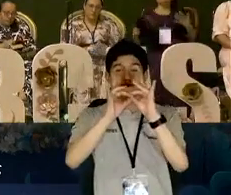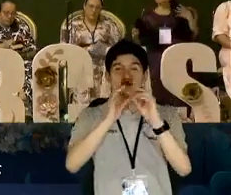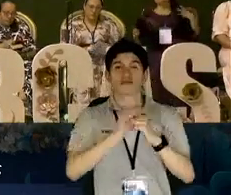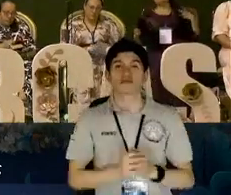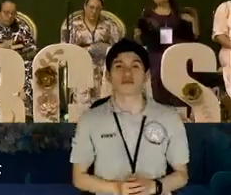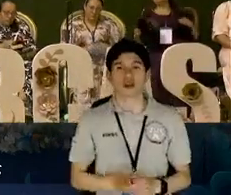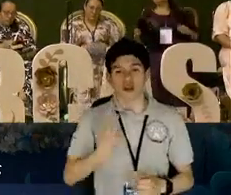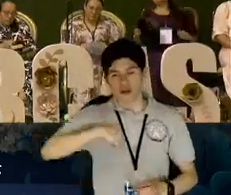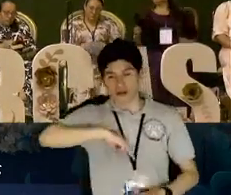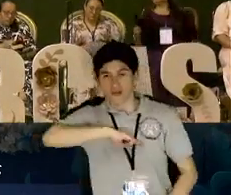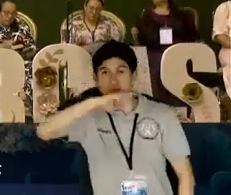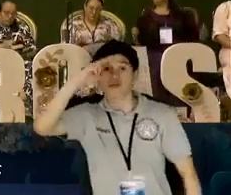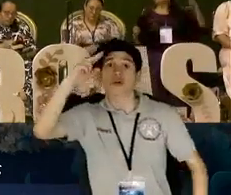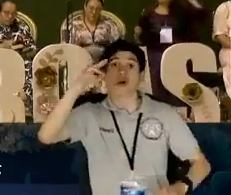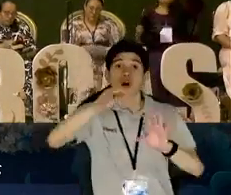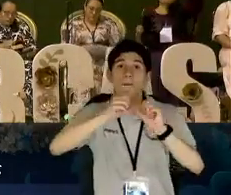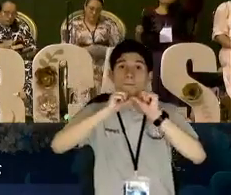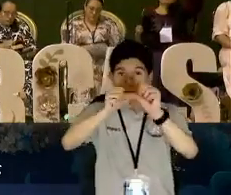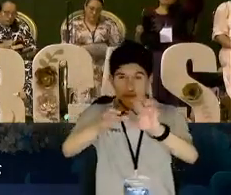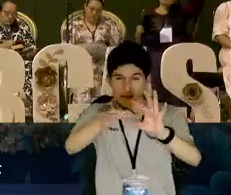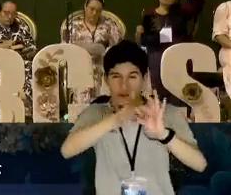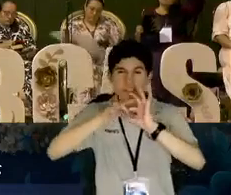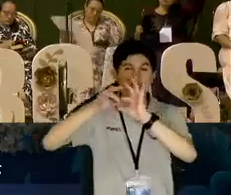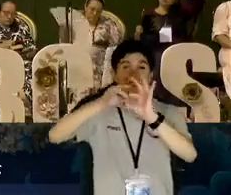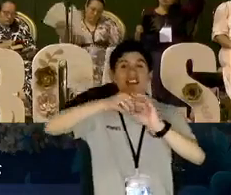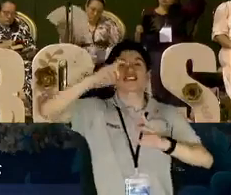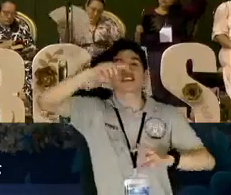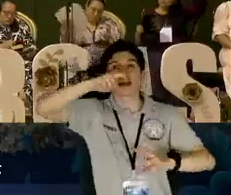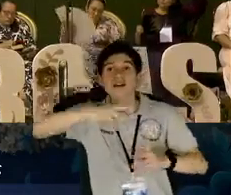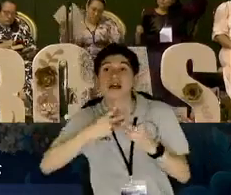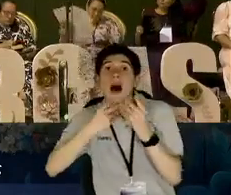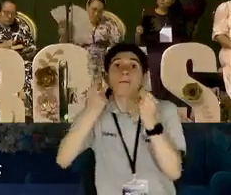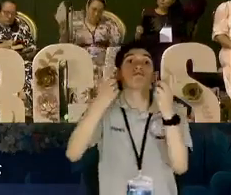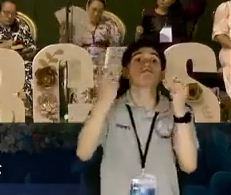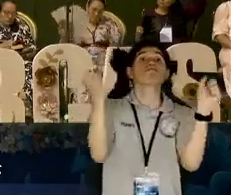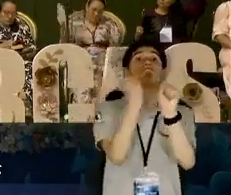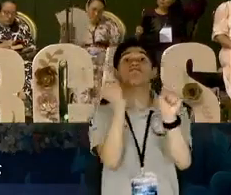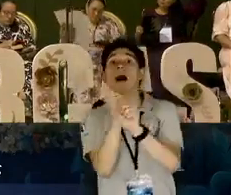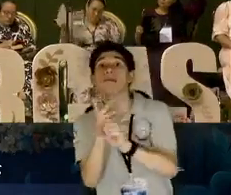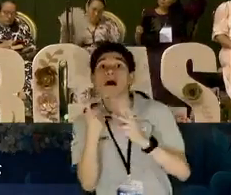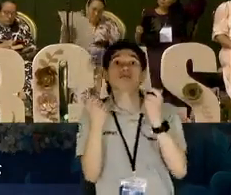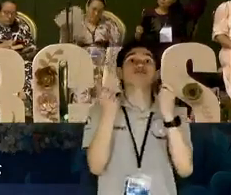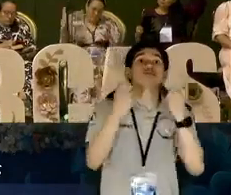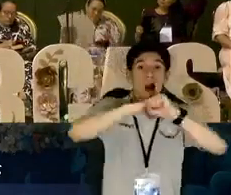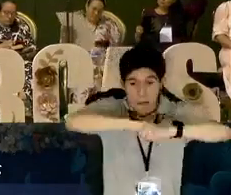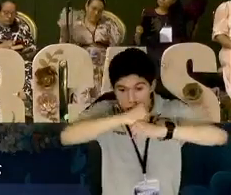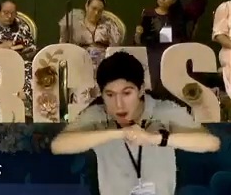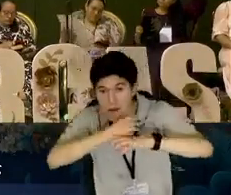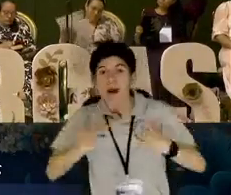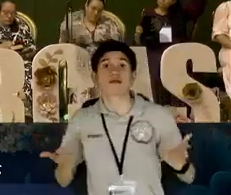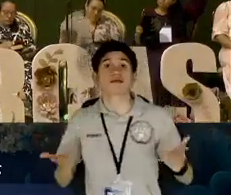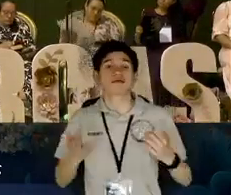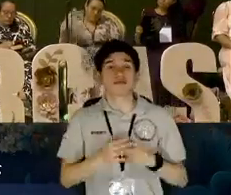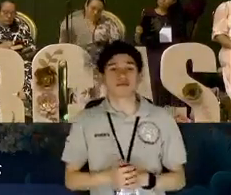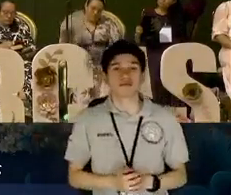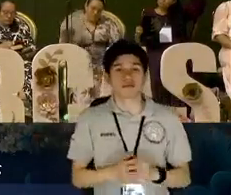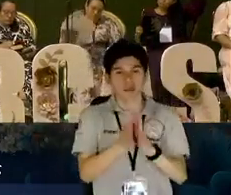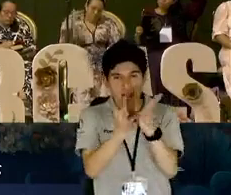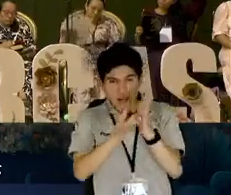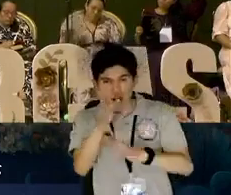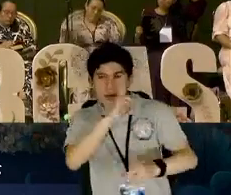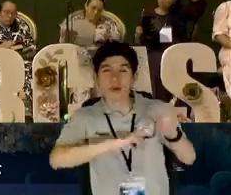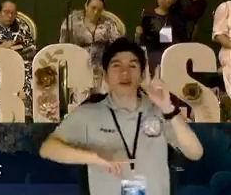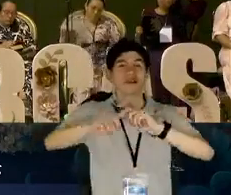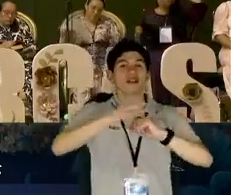también se requiere diligencia. Y el verso 3 de Efesios 4 que leíamos dice: solícitos en